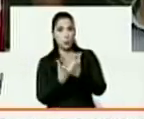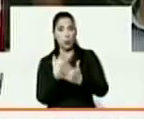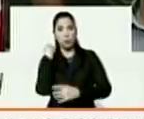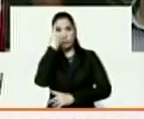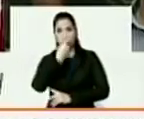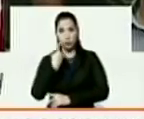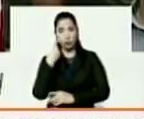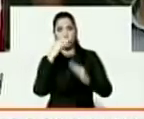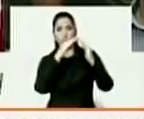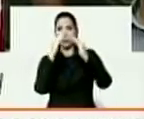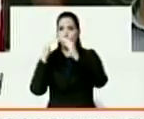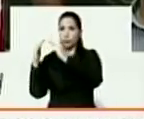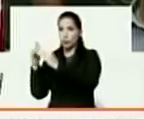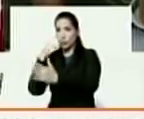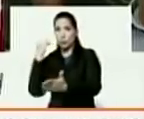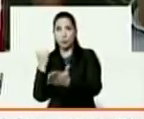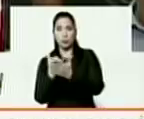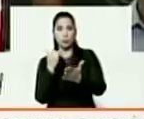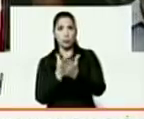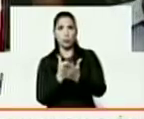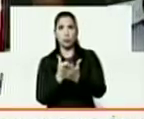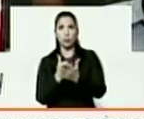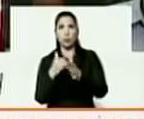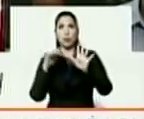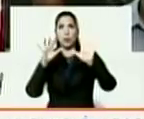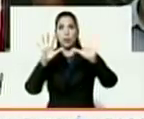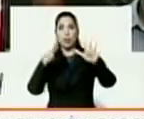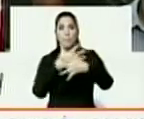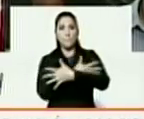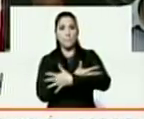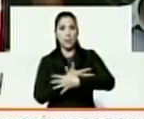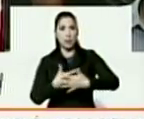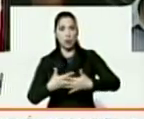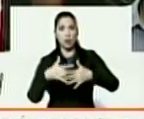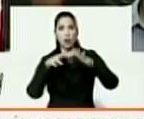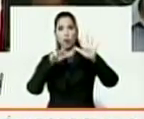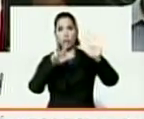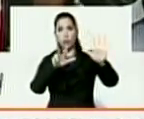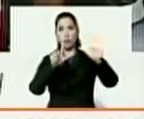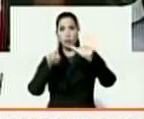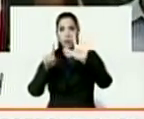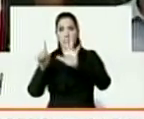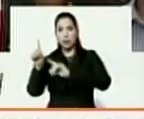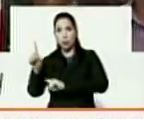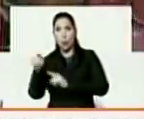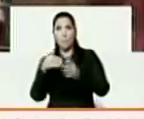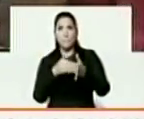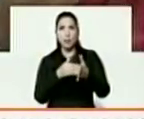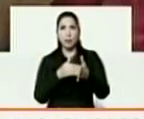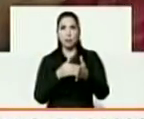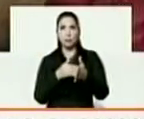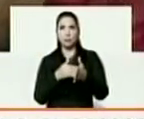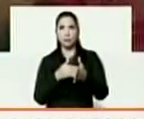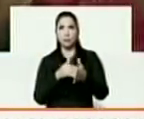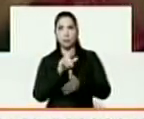casa caso por caso 10 millones 861 mil